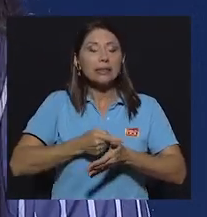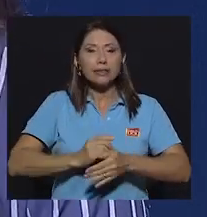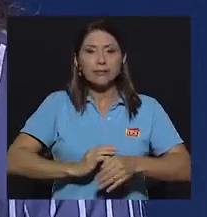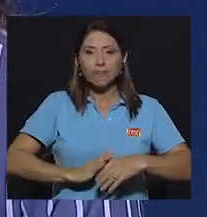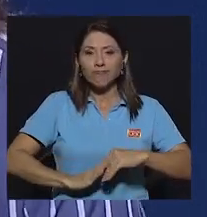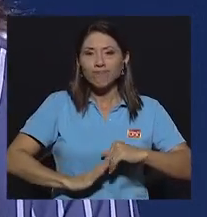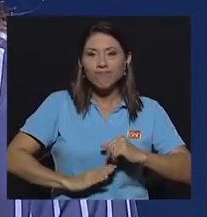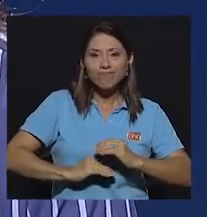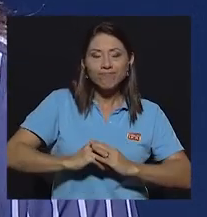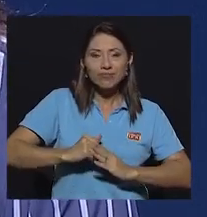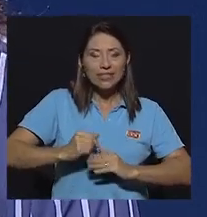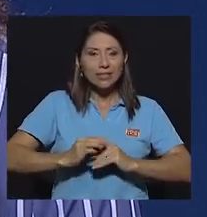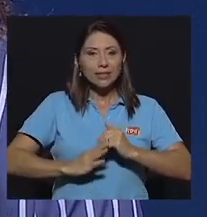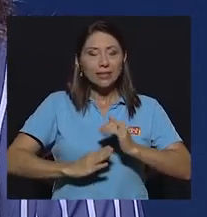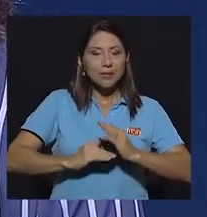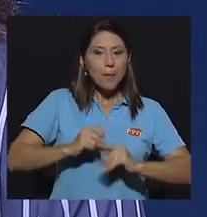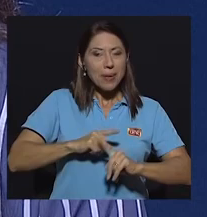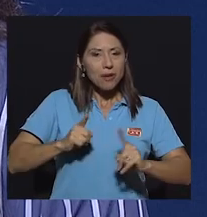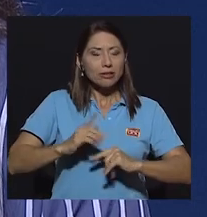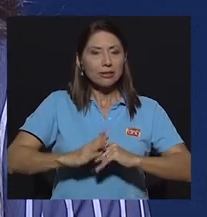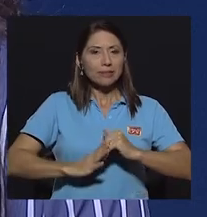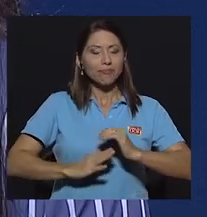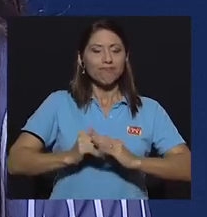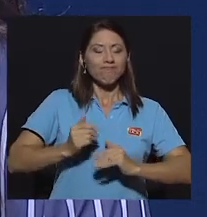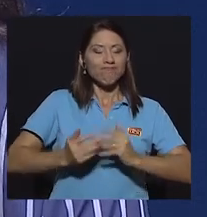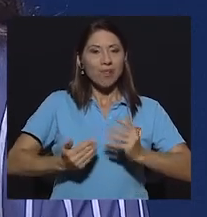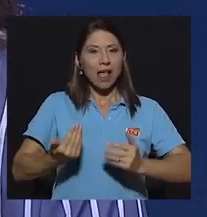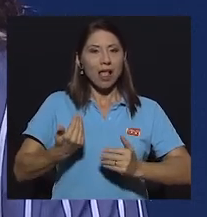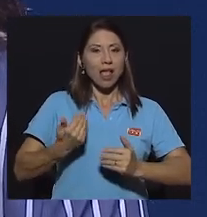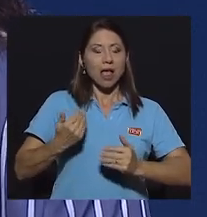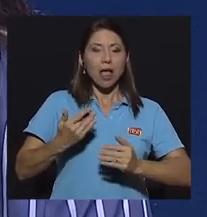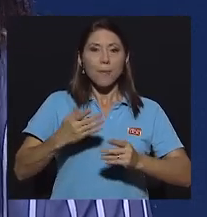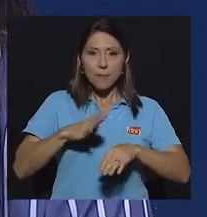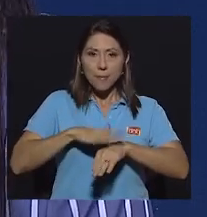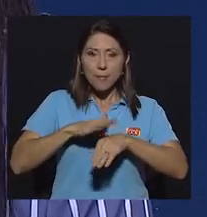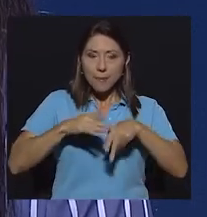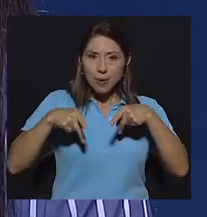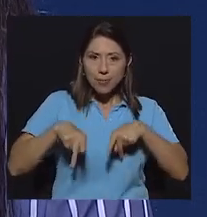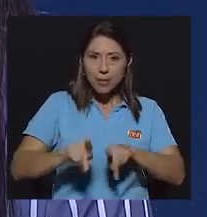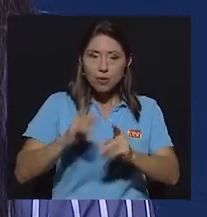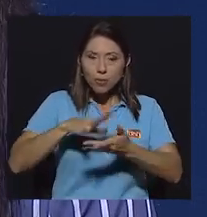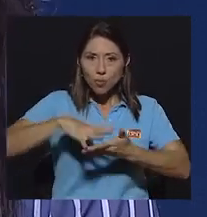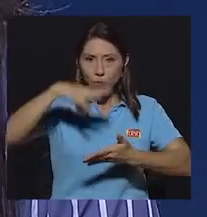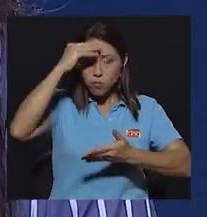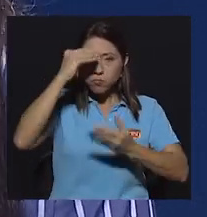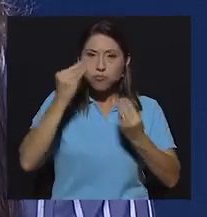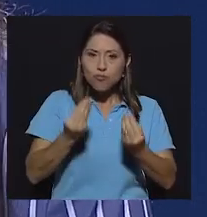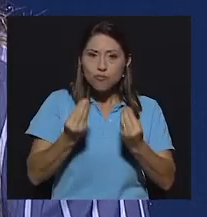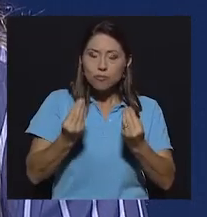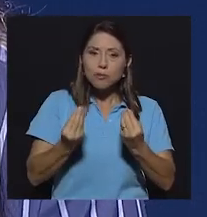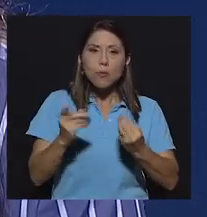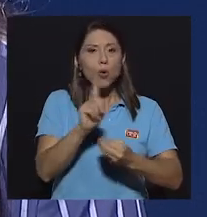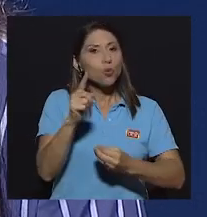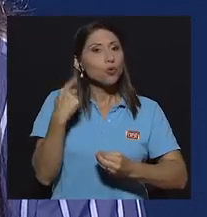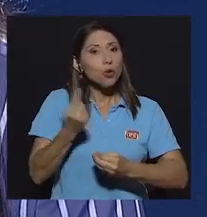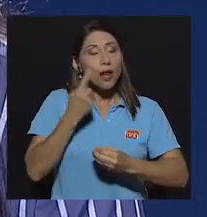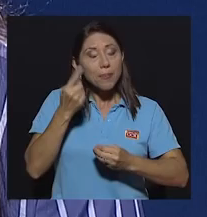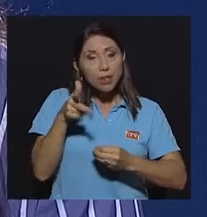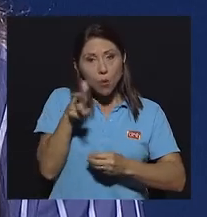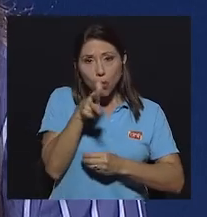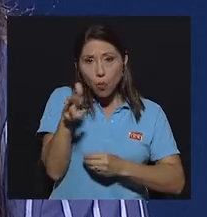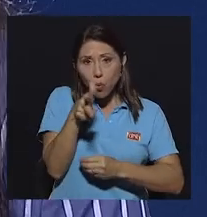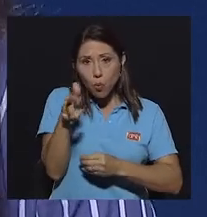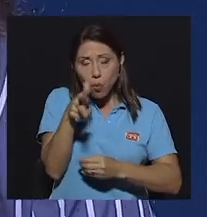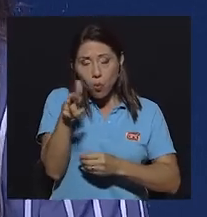que esa incomodidad me permitió aprender muchísimo, no solo del proceso de filmación de un documental de este tipo,